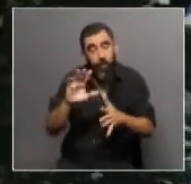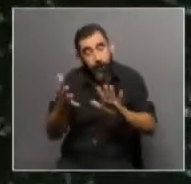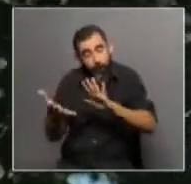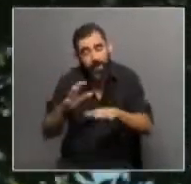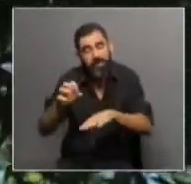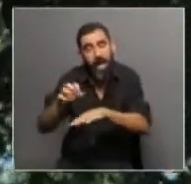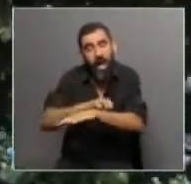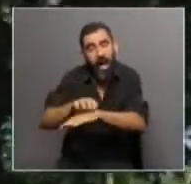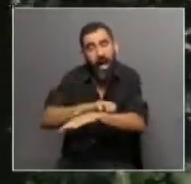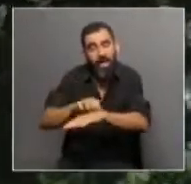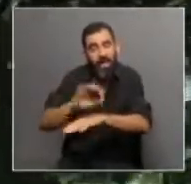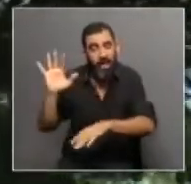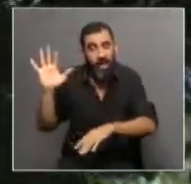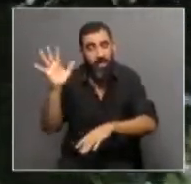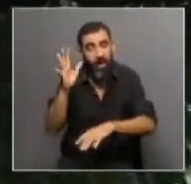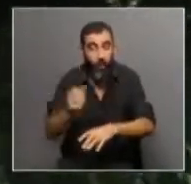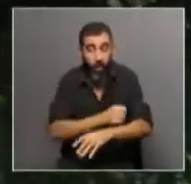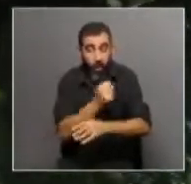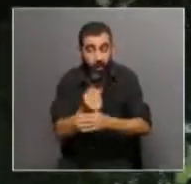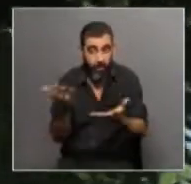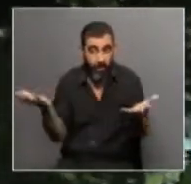casos de alergia que evidenciamos hasta el día de hoy.